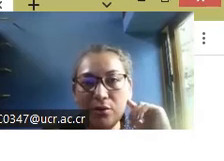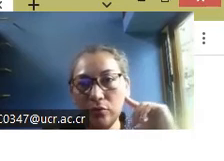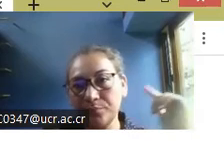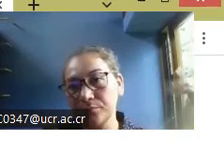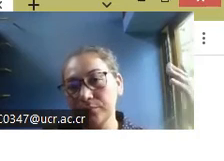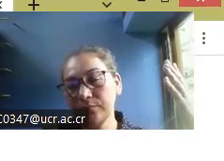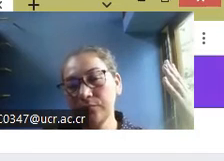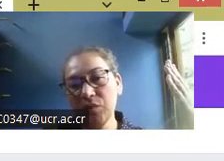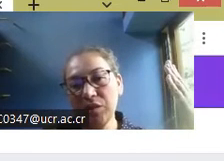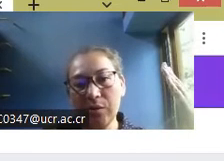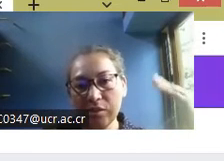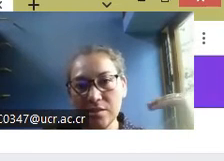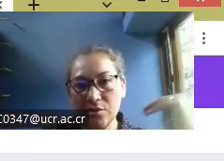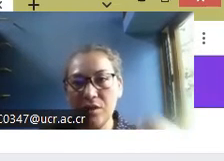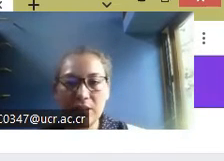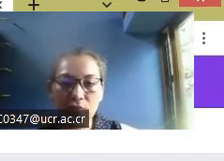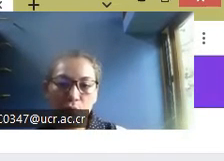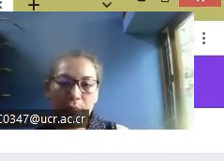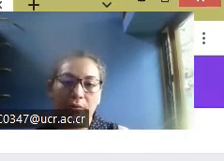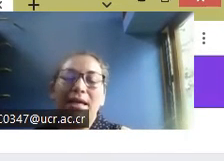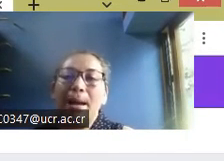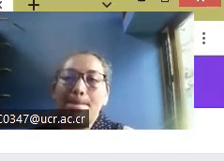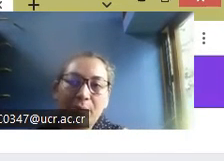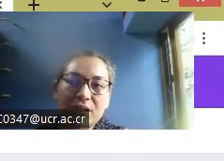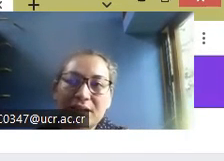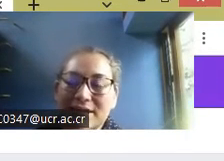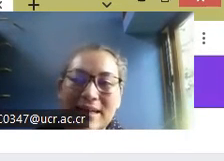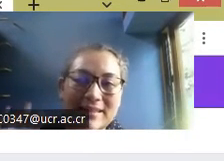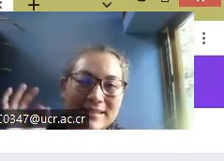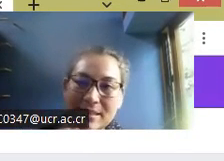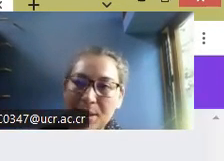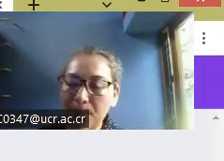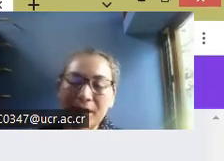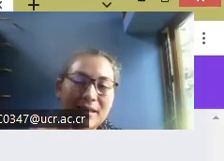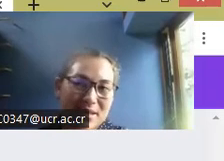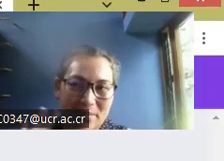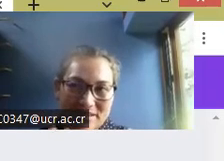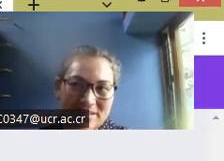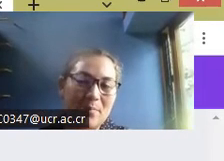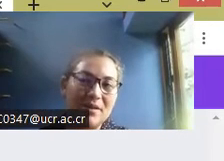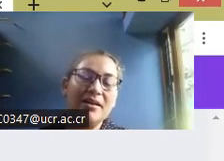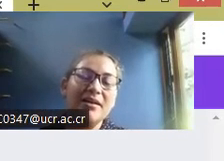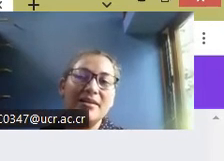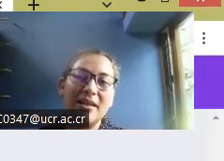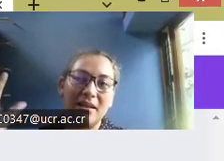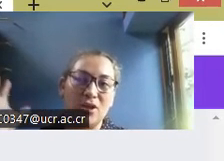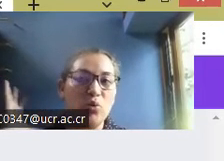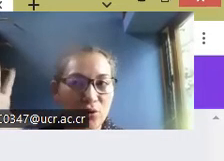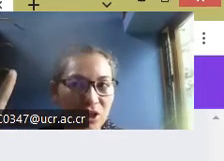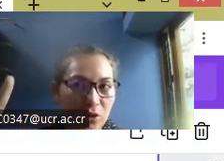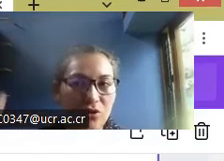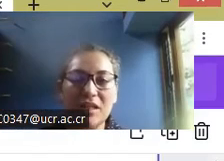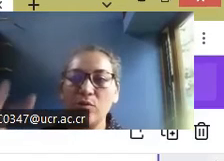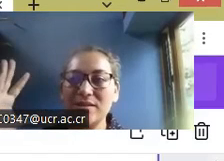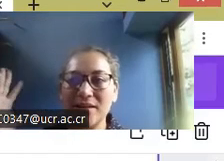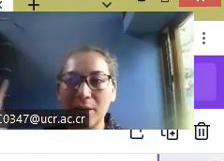que es en blanco y vamos a hacer una explicación muy breve. Vamos a necesitar siempre, siempre, siempre tener